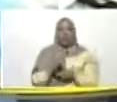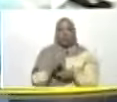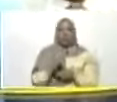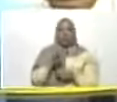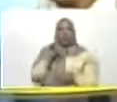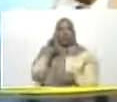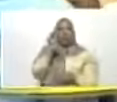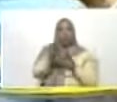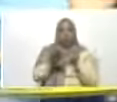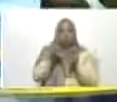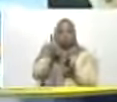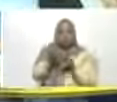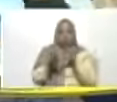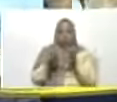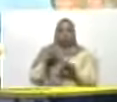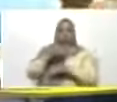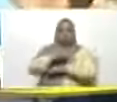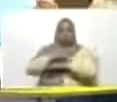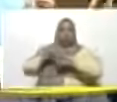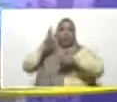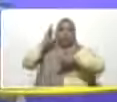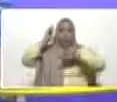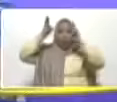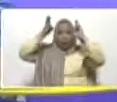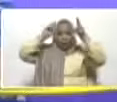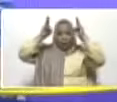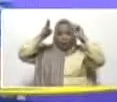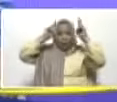perrito cuida el conejo cuida El